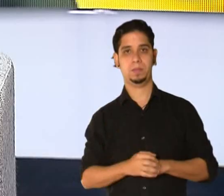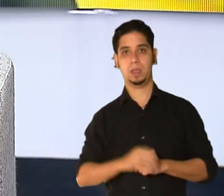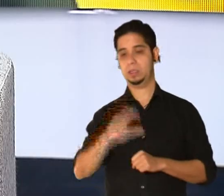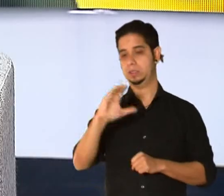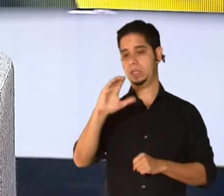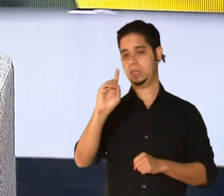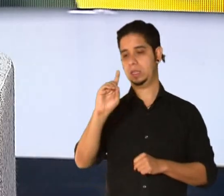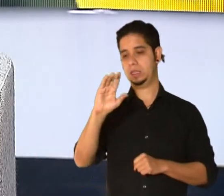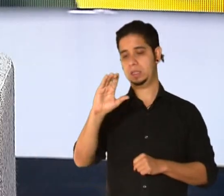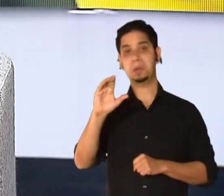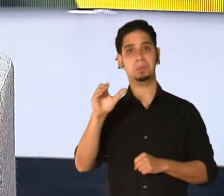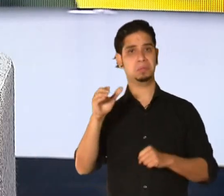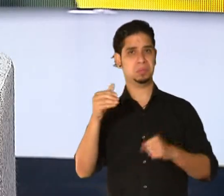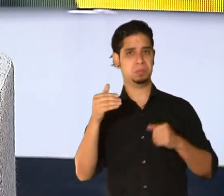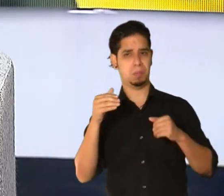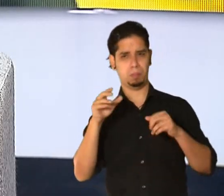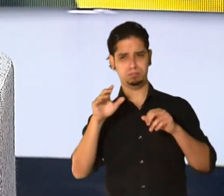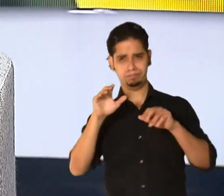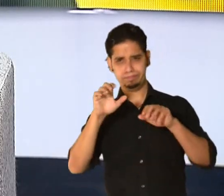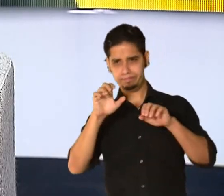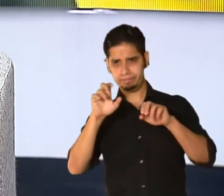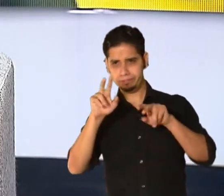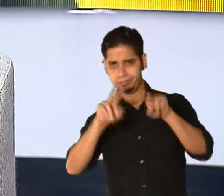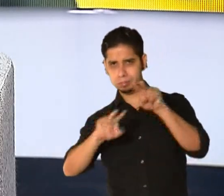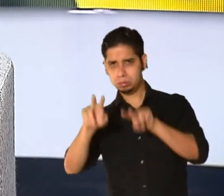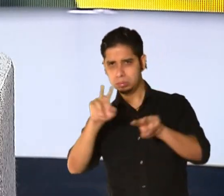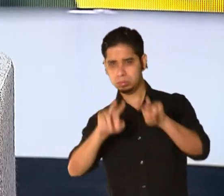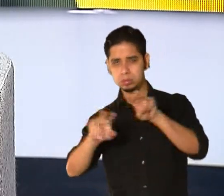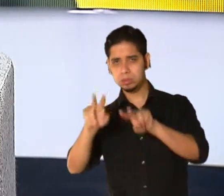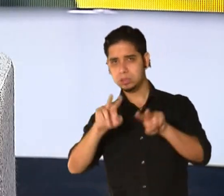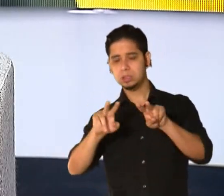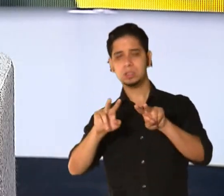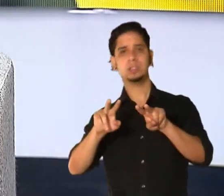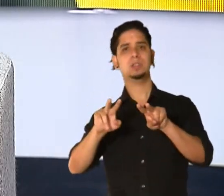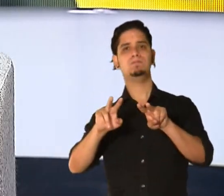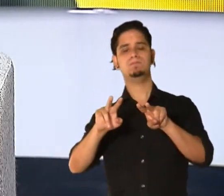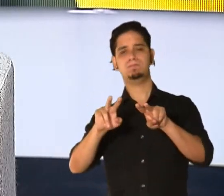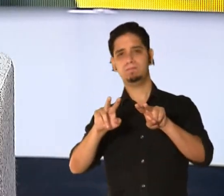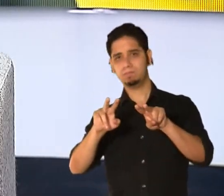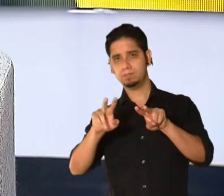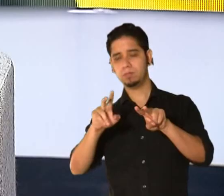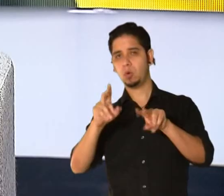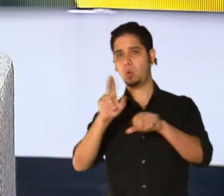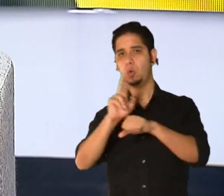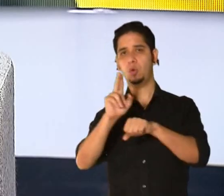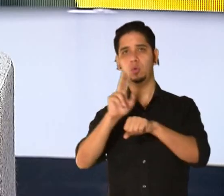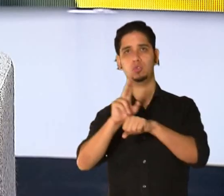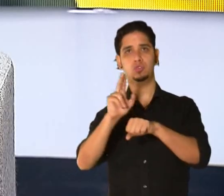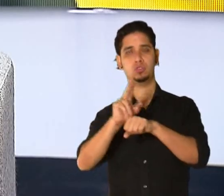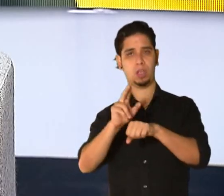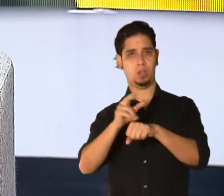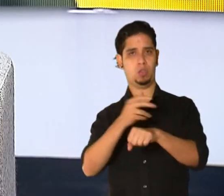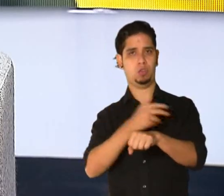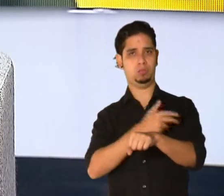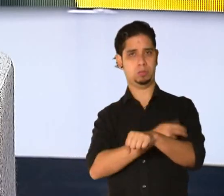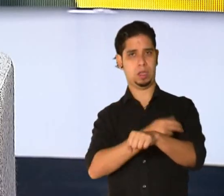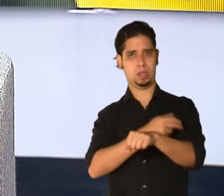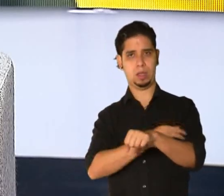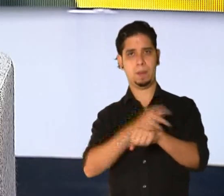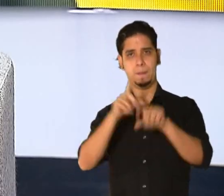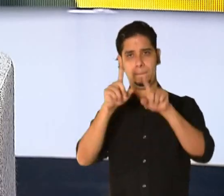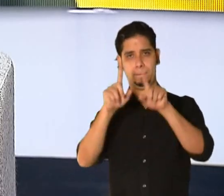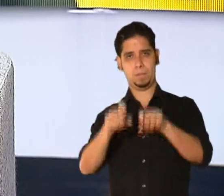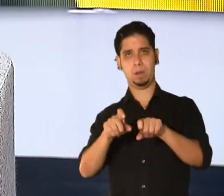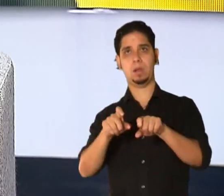una vigilancia de cero prevalencia utilizando muestras de laboratorios privados, muestras que